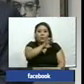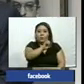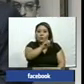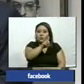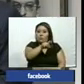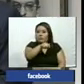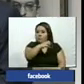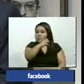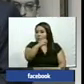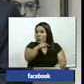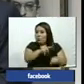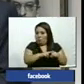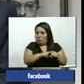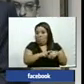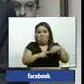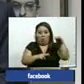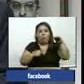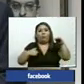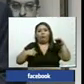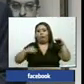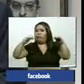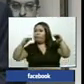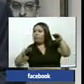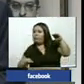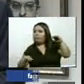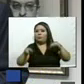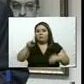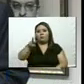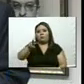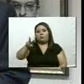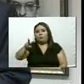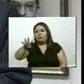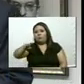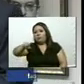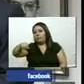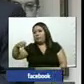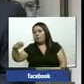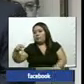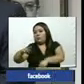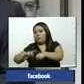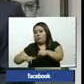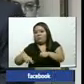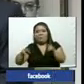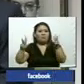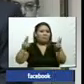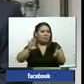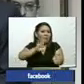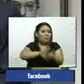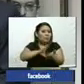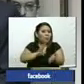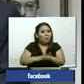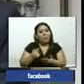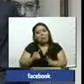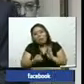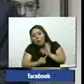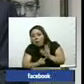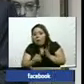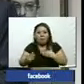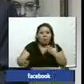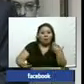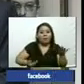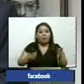dólares se redujo a 224 mil dólares. En gastos protocolarios